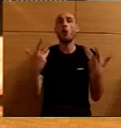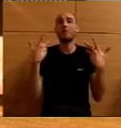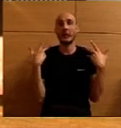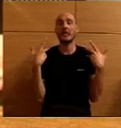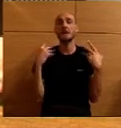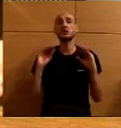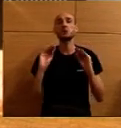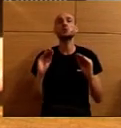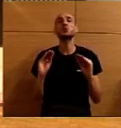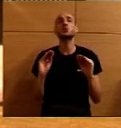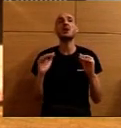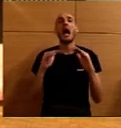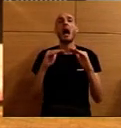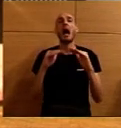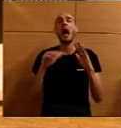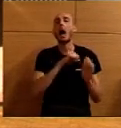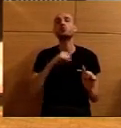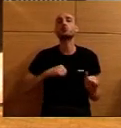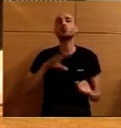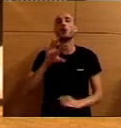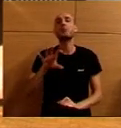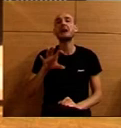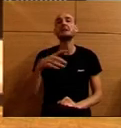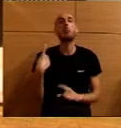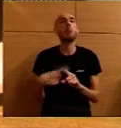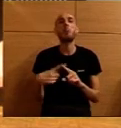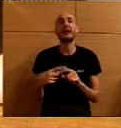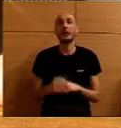autonómicas, ¿de qué han servido? No han servido de nada.